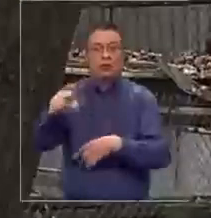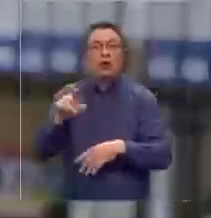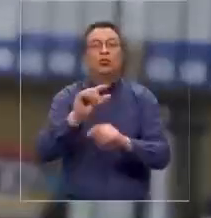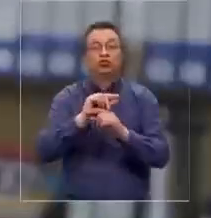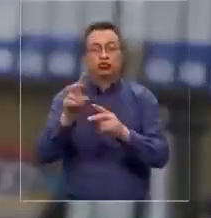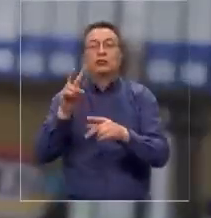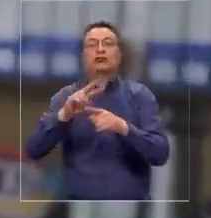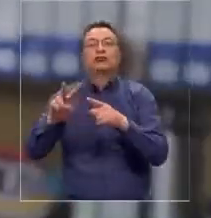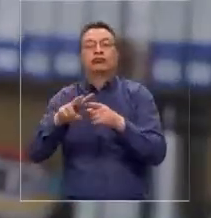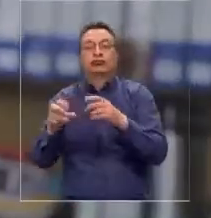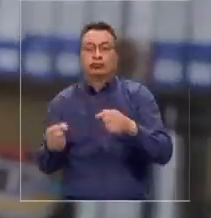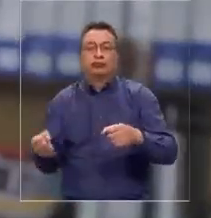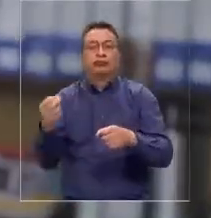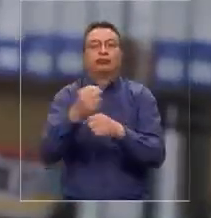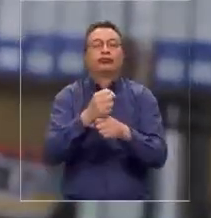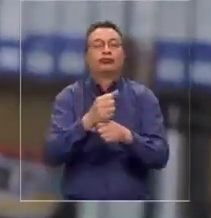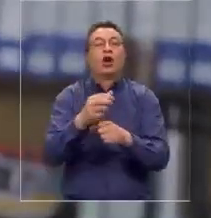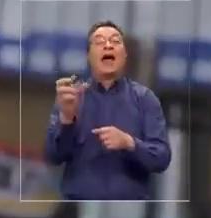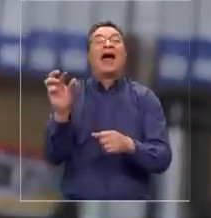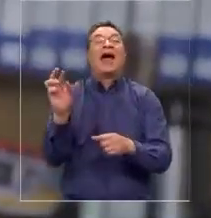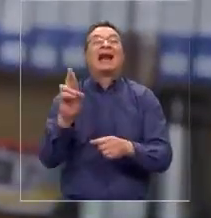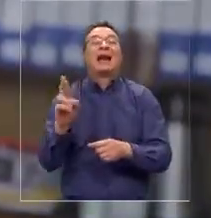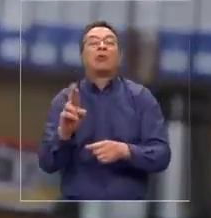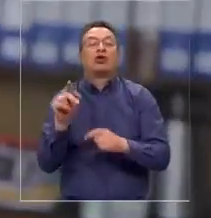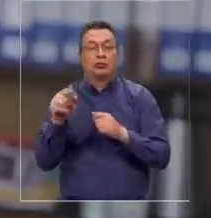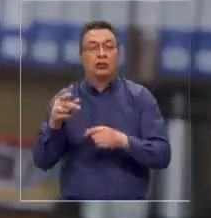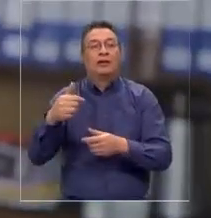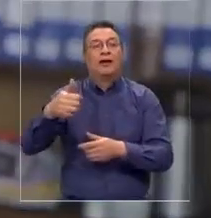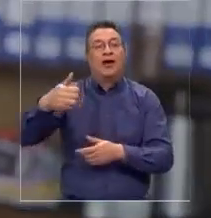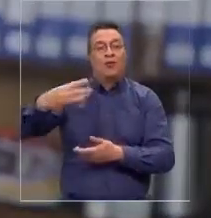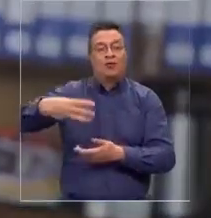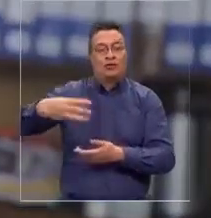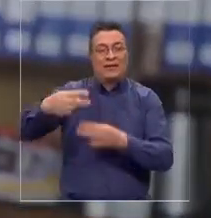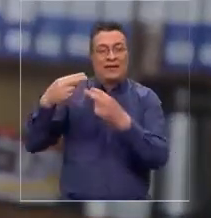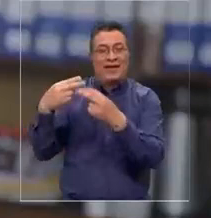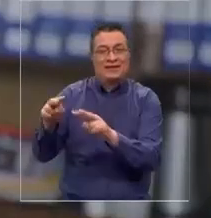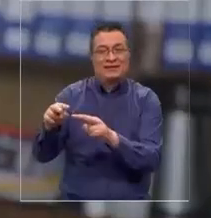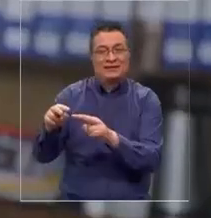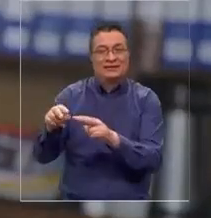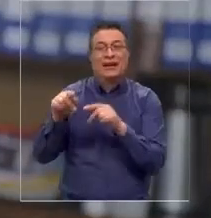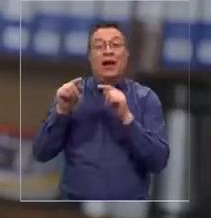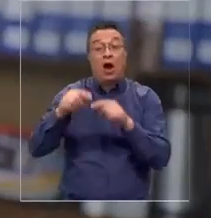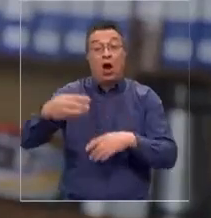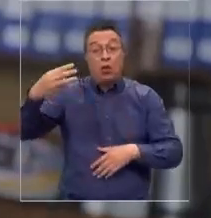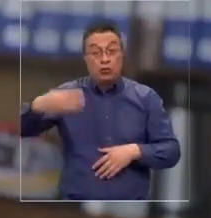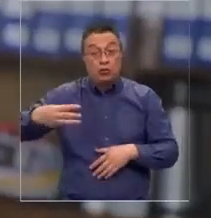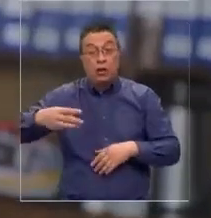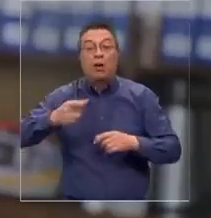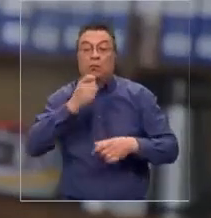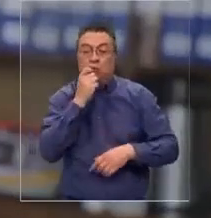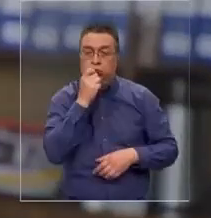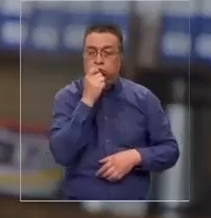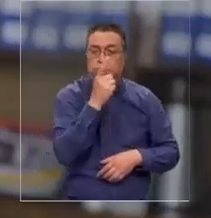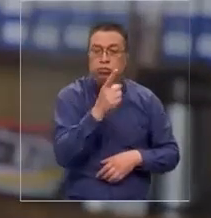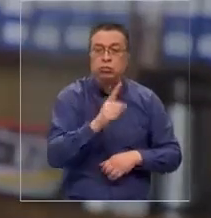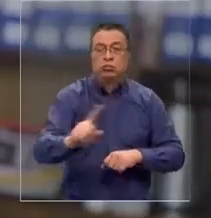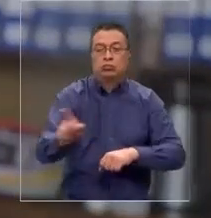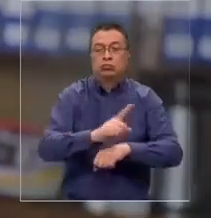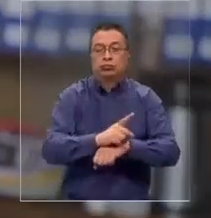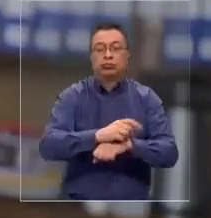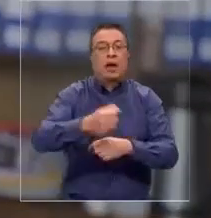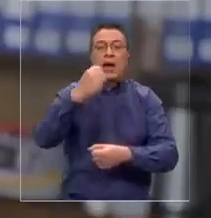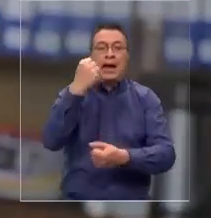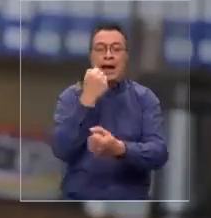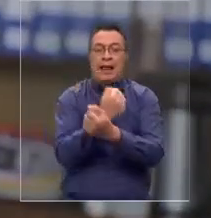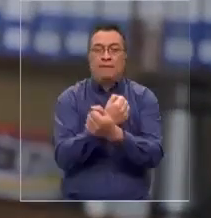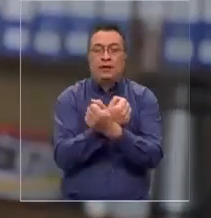para reposición en las dependencias de la Dirección de Tránsito de la Municipalidad. La Municipalidad realizó la denuncia correspondiente a